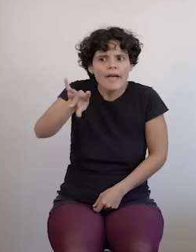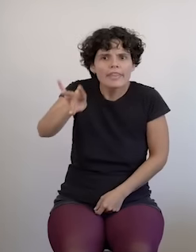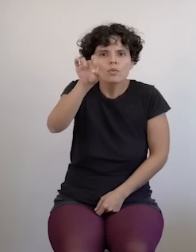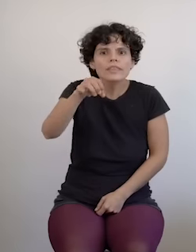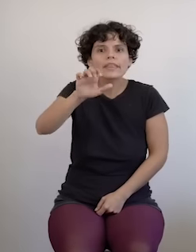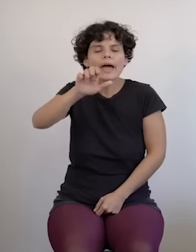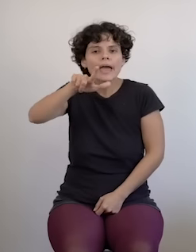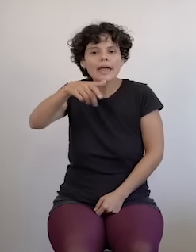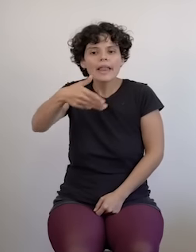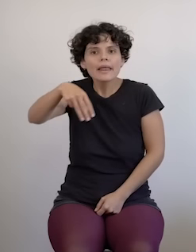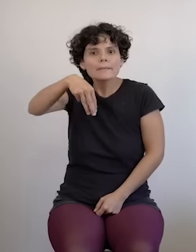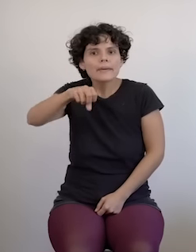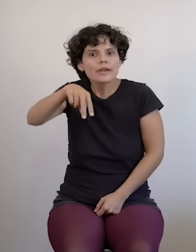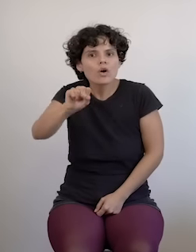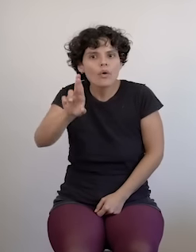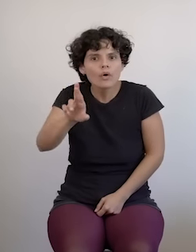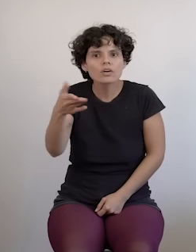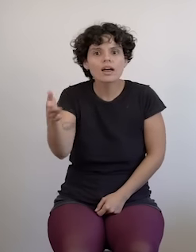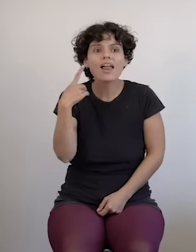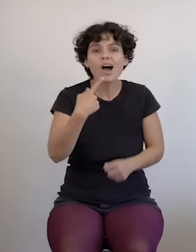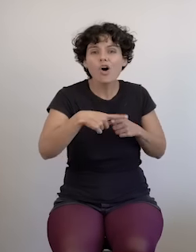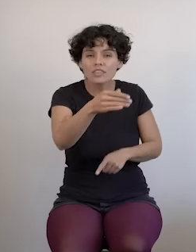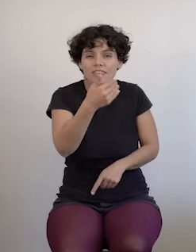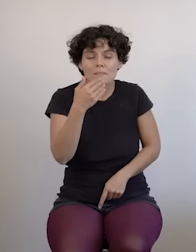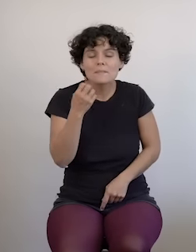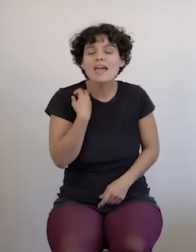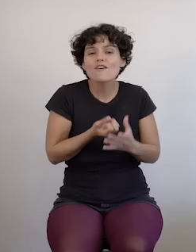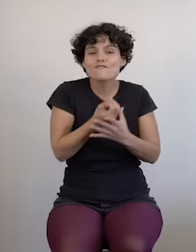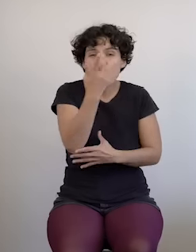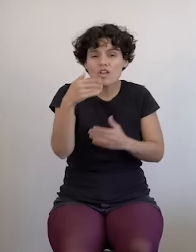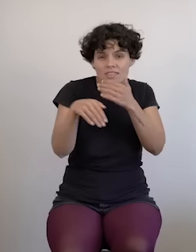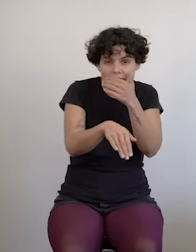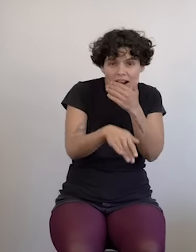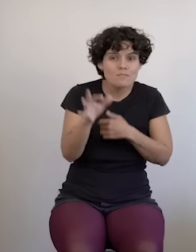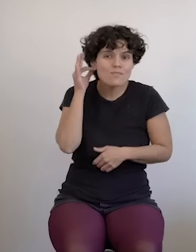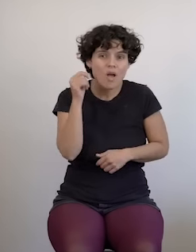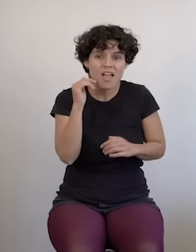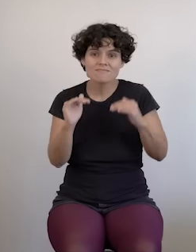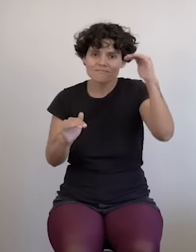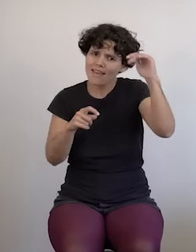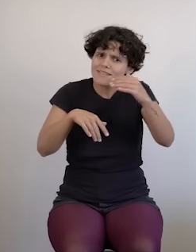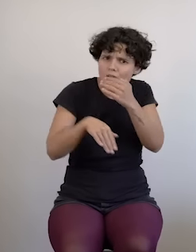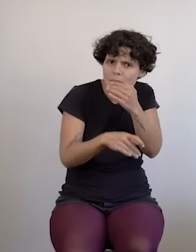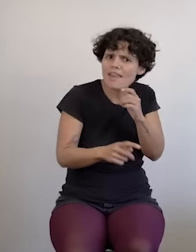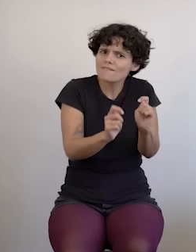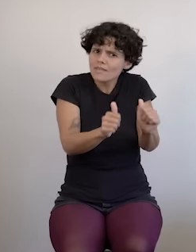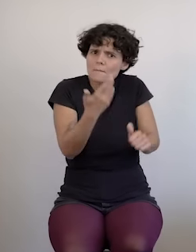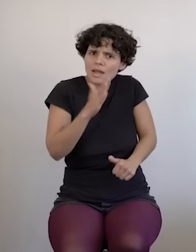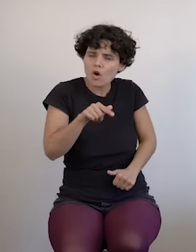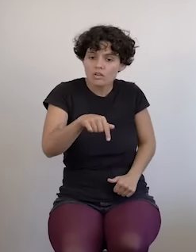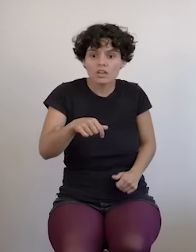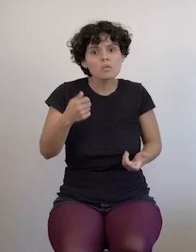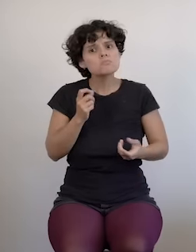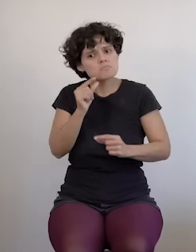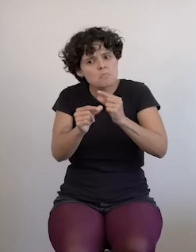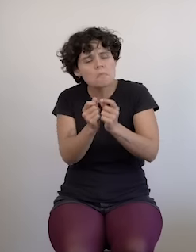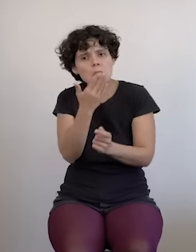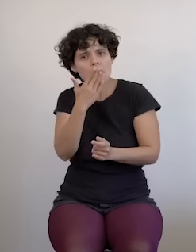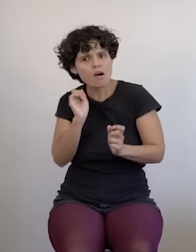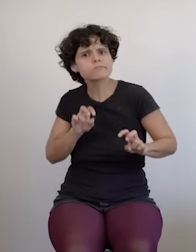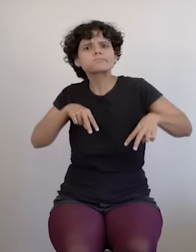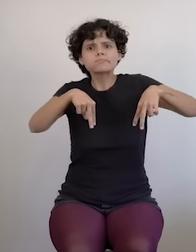Rack, que es mi hermanita, la mejor rapera de Chile. Aquí, ¿cachai? Bien parada, bien... Y estamos bien parados, hermano. El otro día hablaba con esos